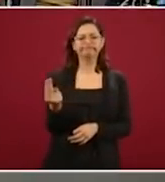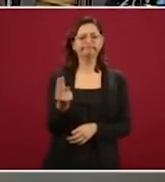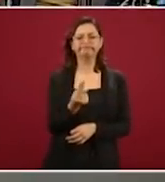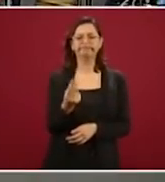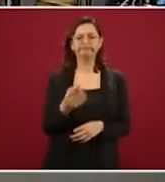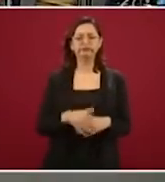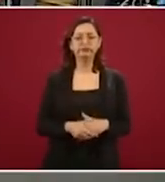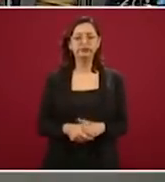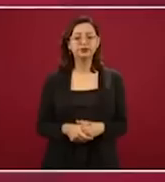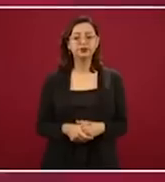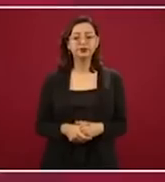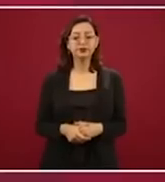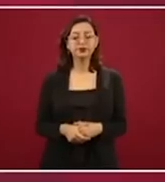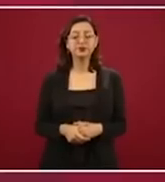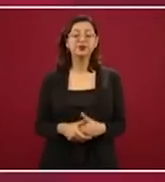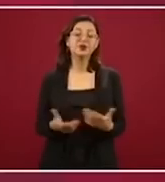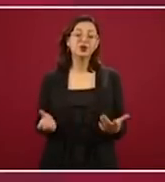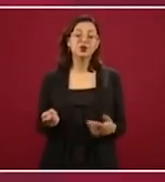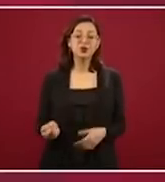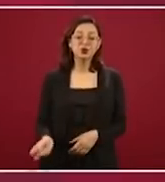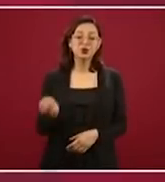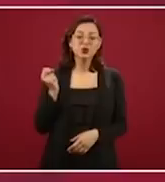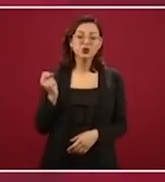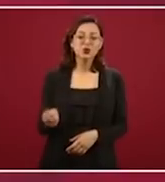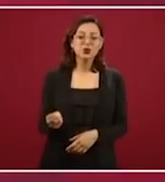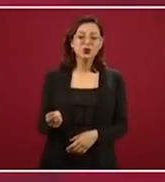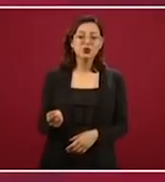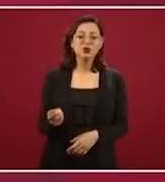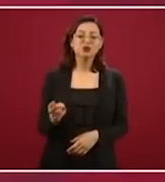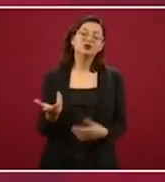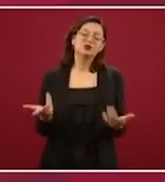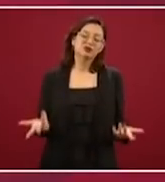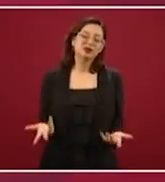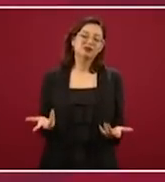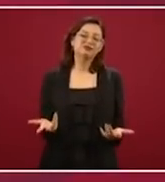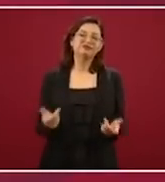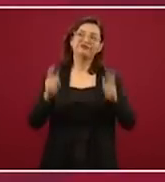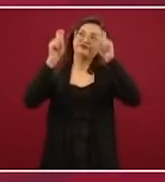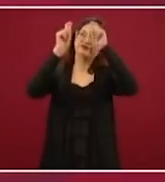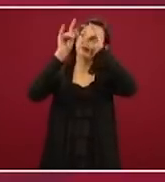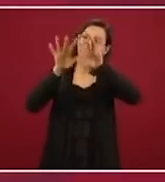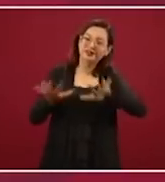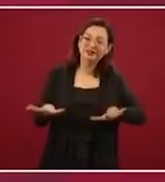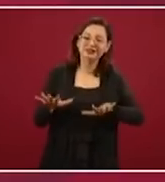Afortunadamente existen las benditas redes sociales.